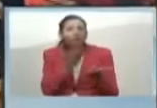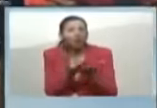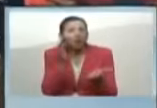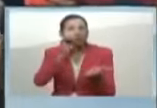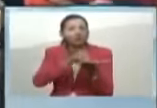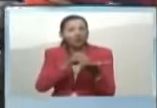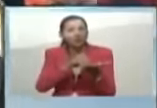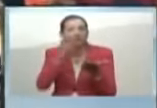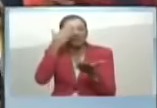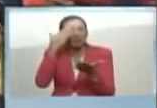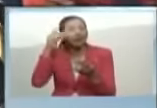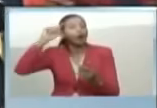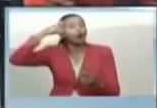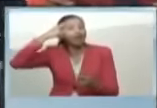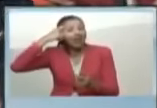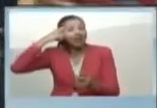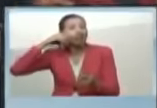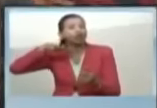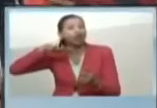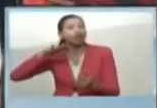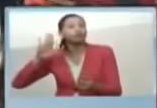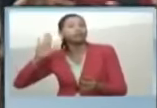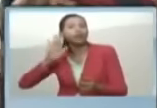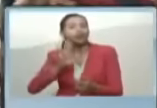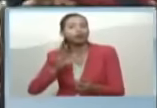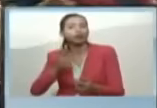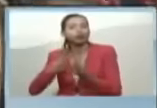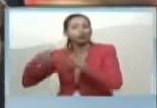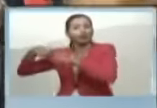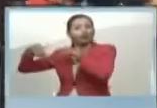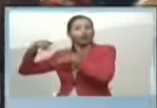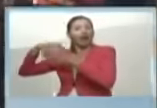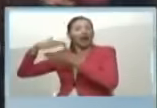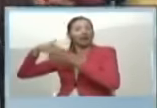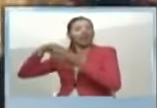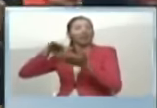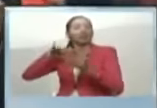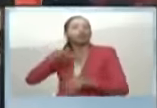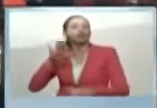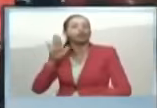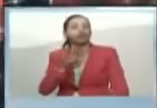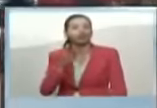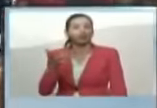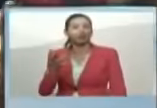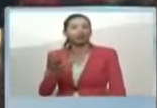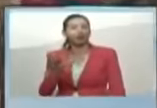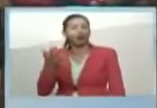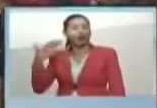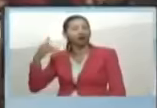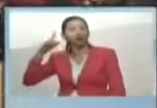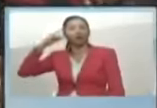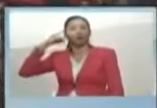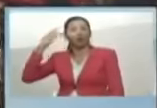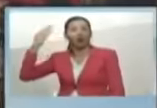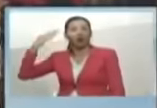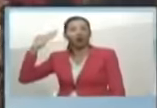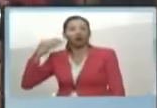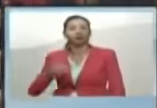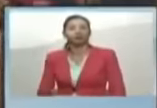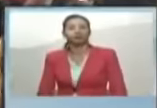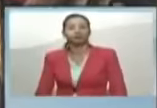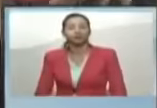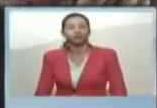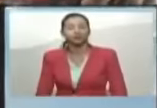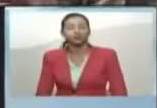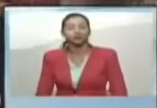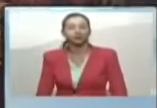dónde venimos y en qué coyuntura y en qué escenario estamos montados, que es sumamente grave. Y déjeme decir terriblemente,